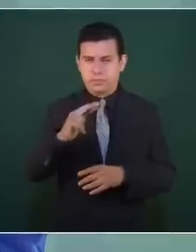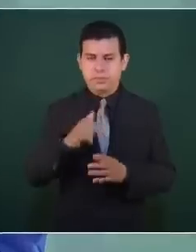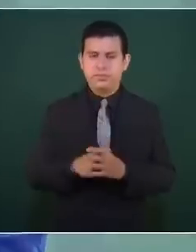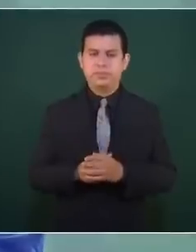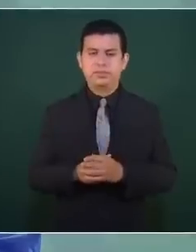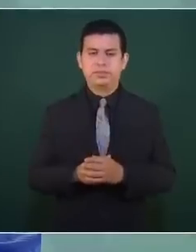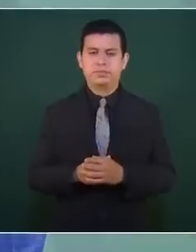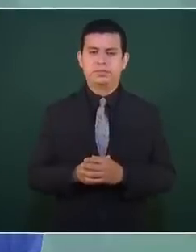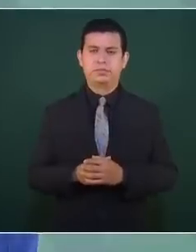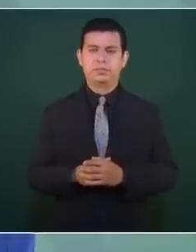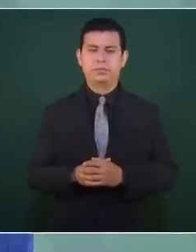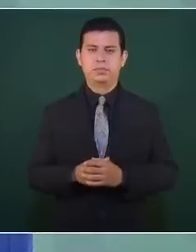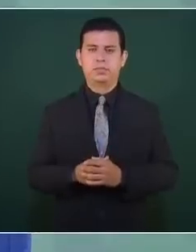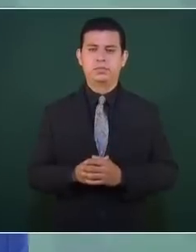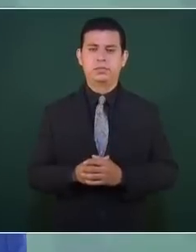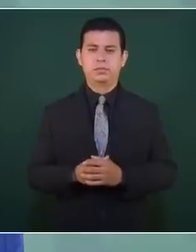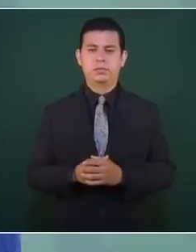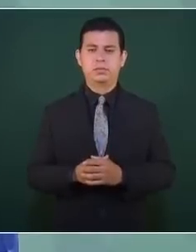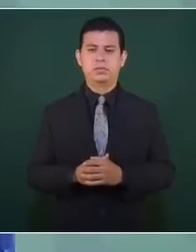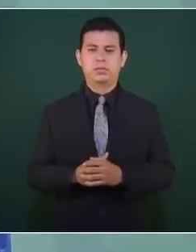el general podría